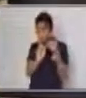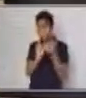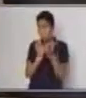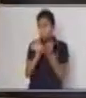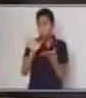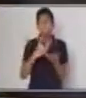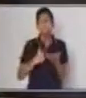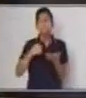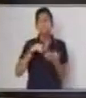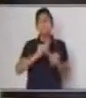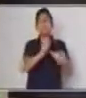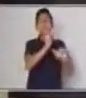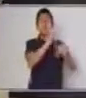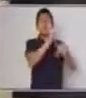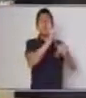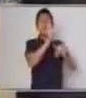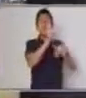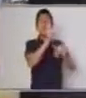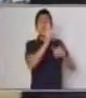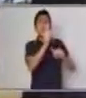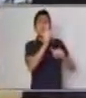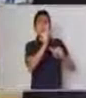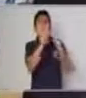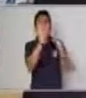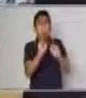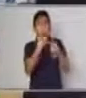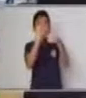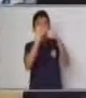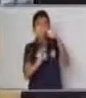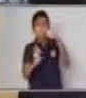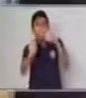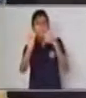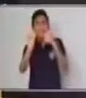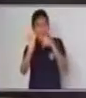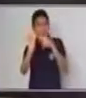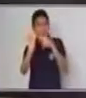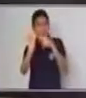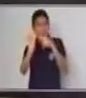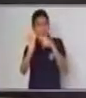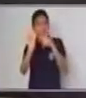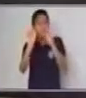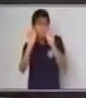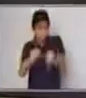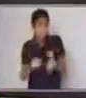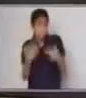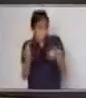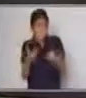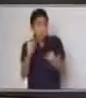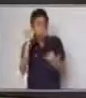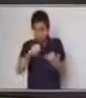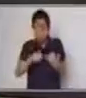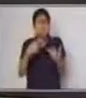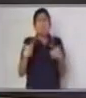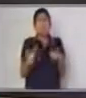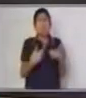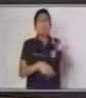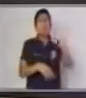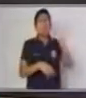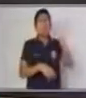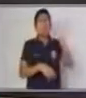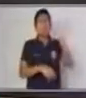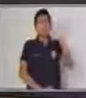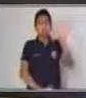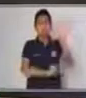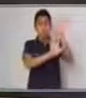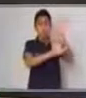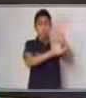es divisible o múltiplo de 3? Sí, 15 es múltiplo de 3. Por